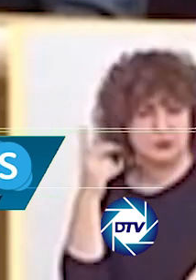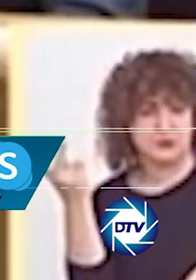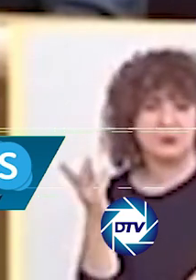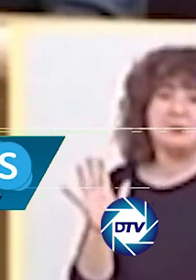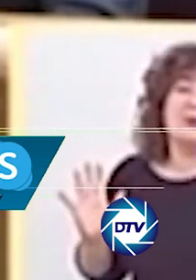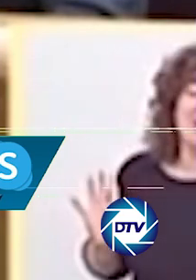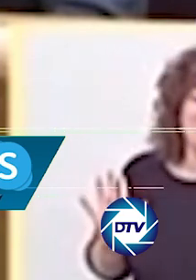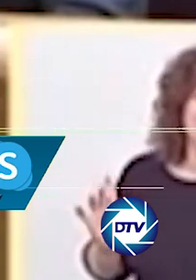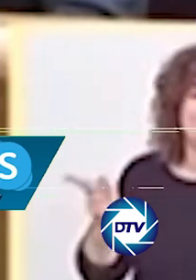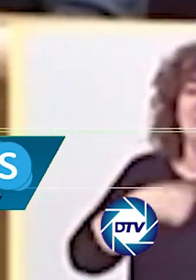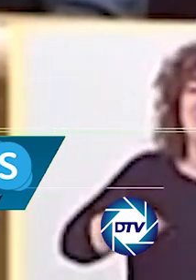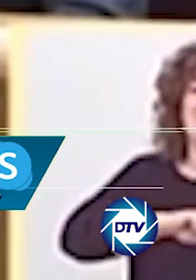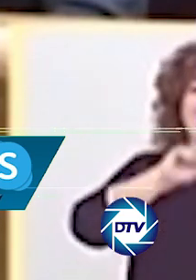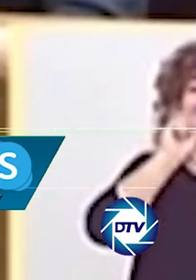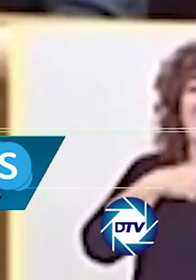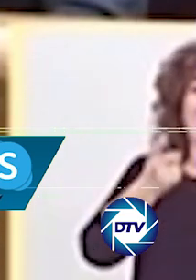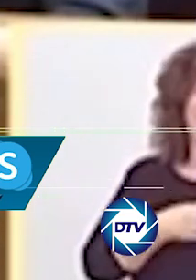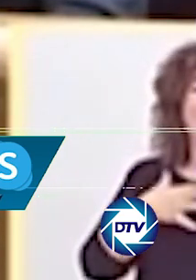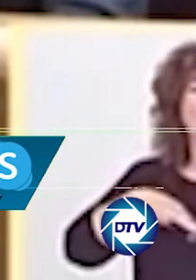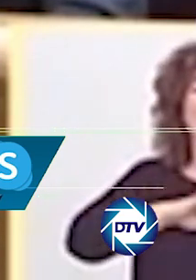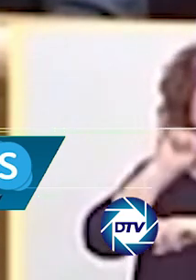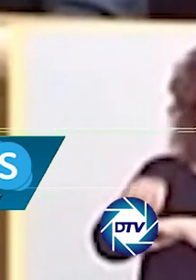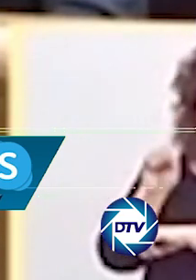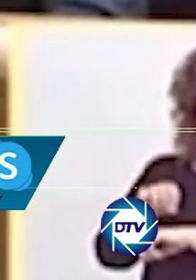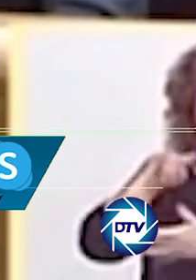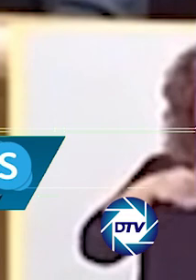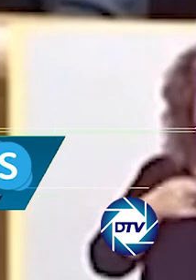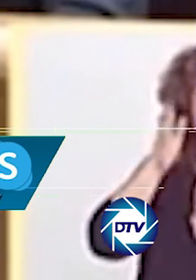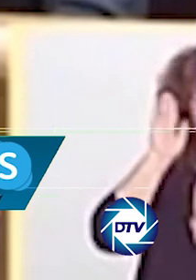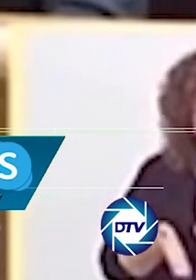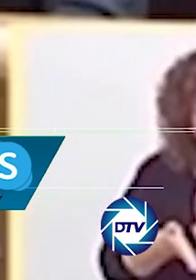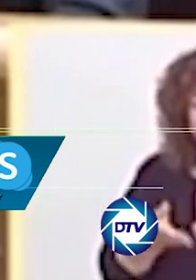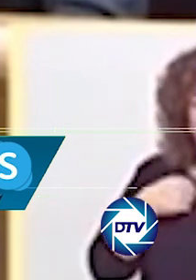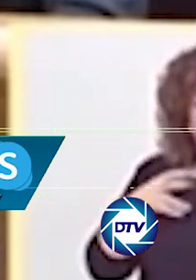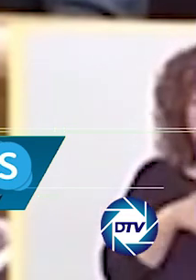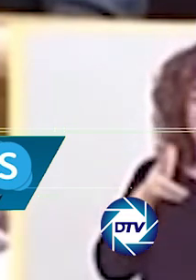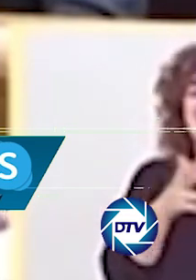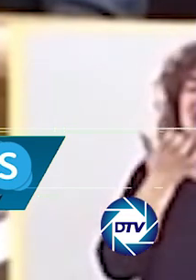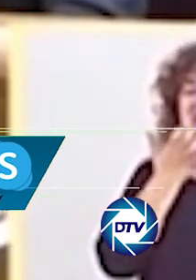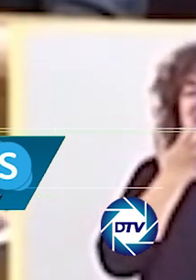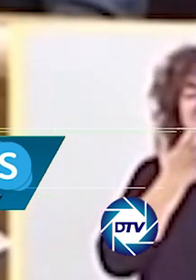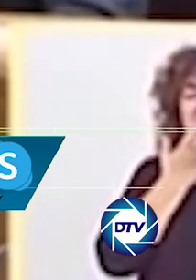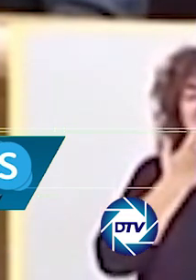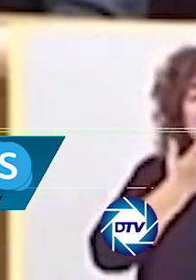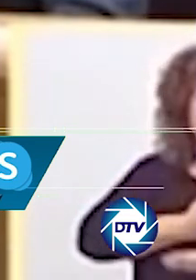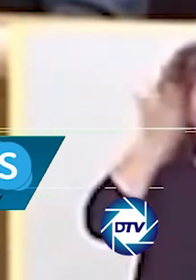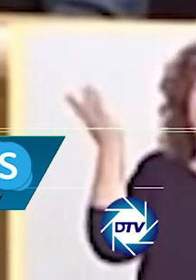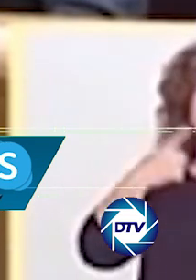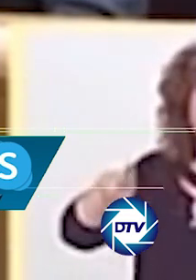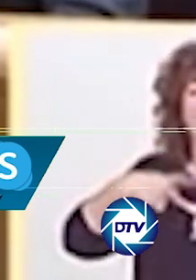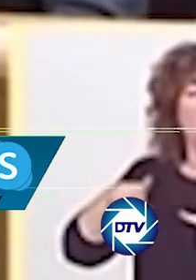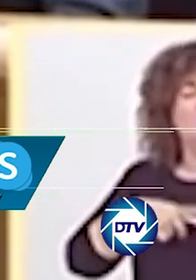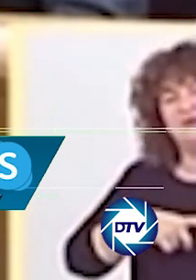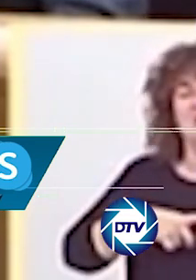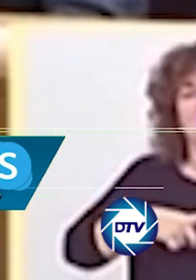hierven en los experimentos como siempre han errado con que hierven con creando hambrunas que traen millones de